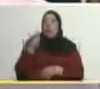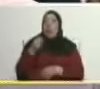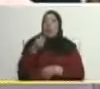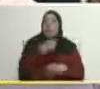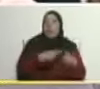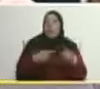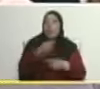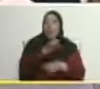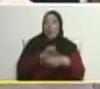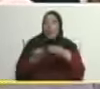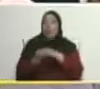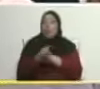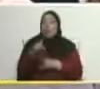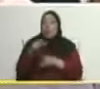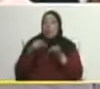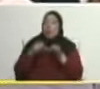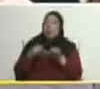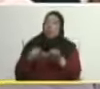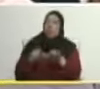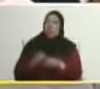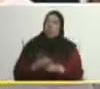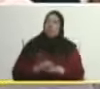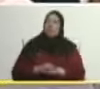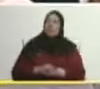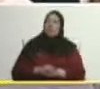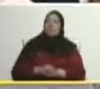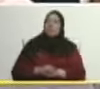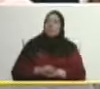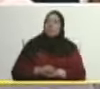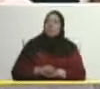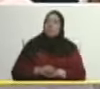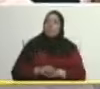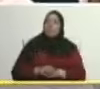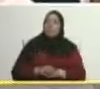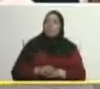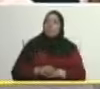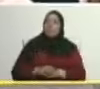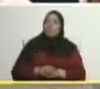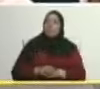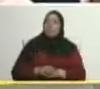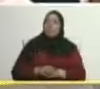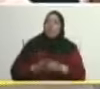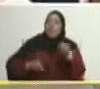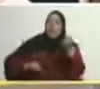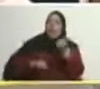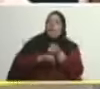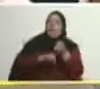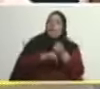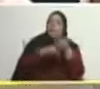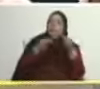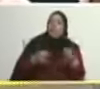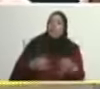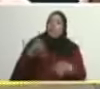nosotros continuar to support apoyando ourselves